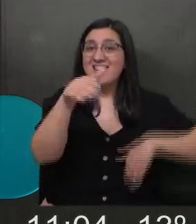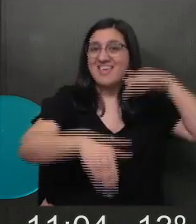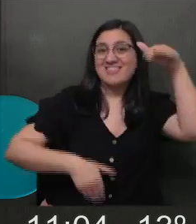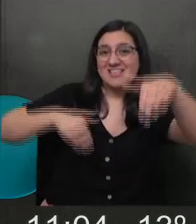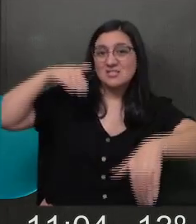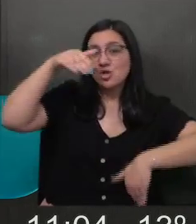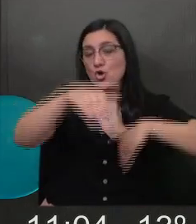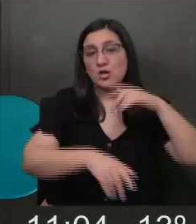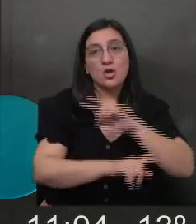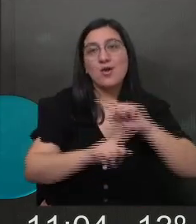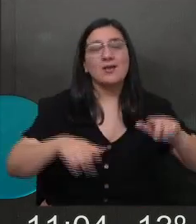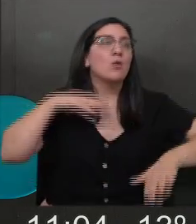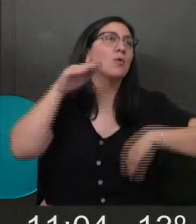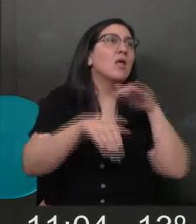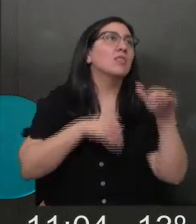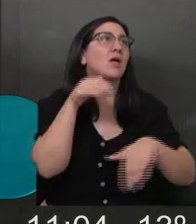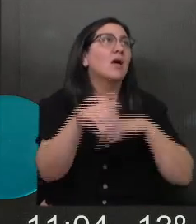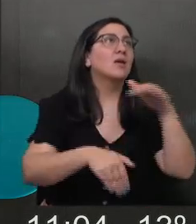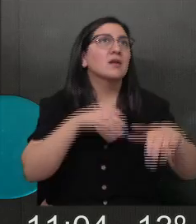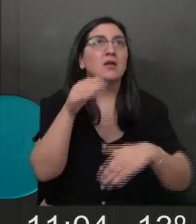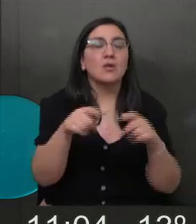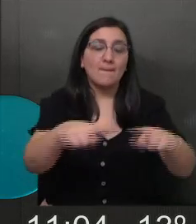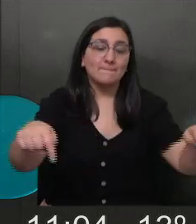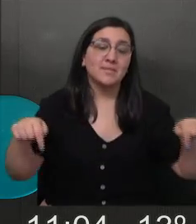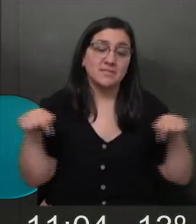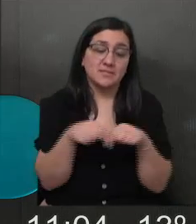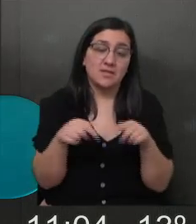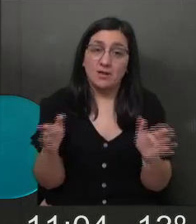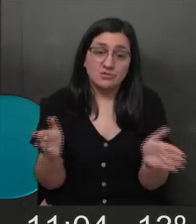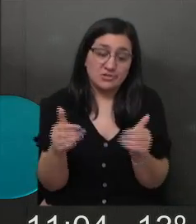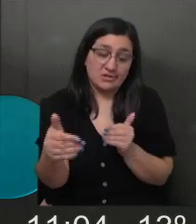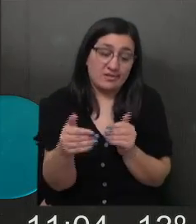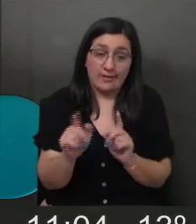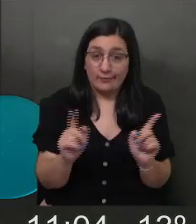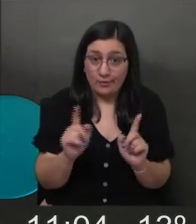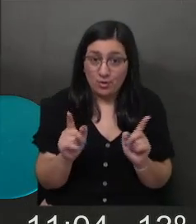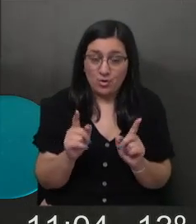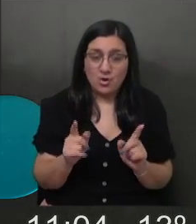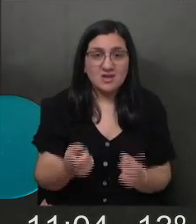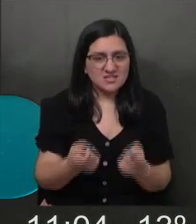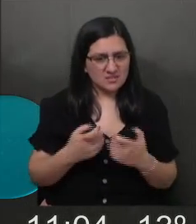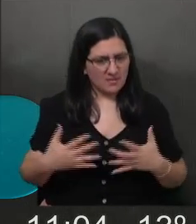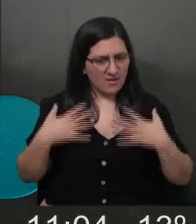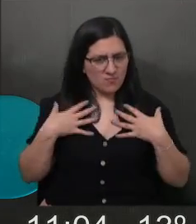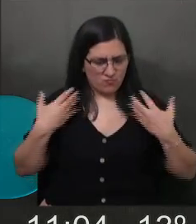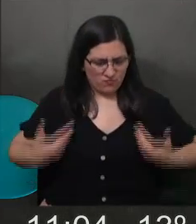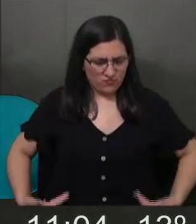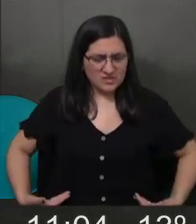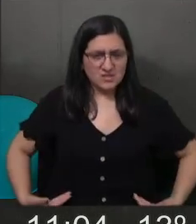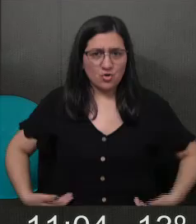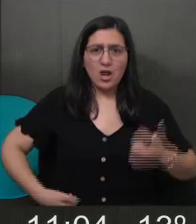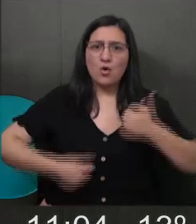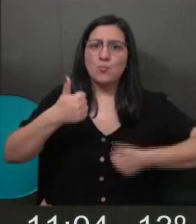no es como nadar, por supuesto, en una piscina. Implica para el físico y la